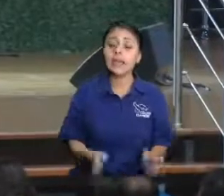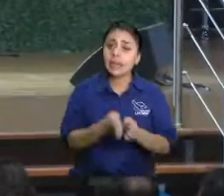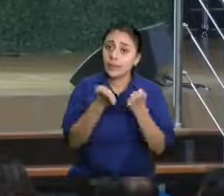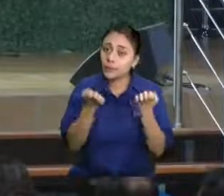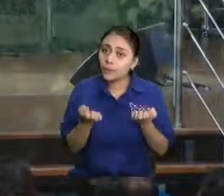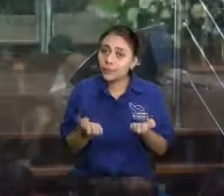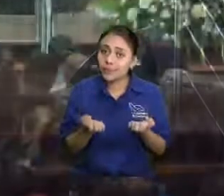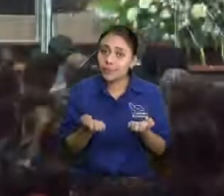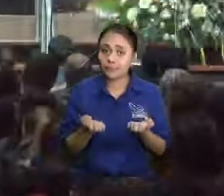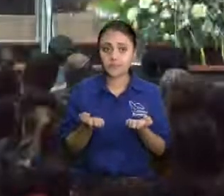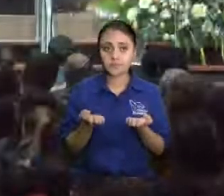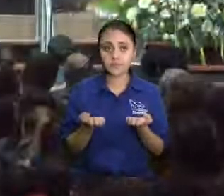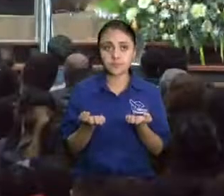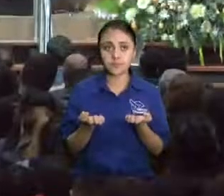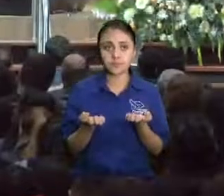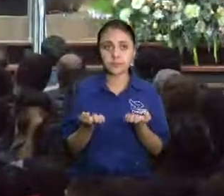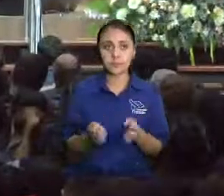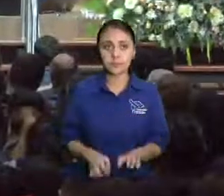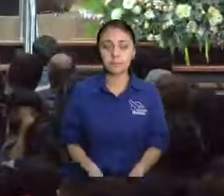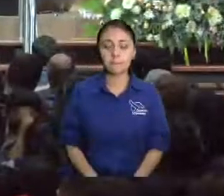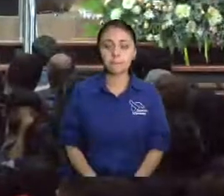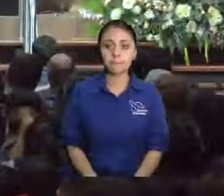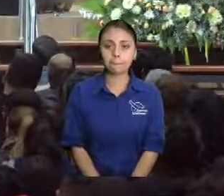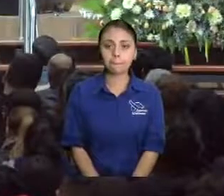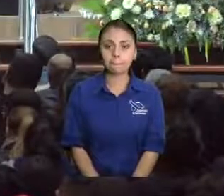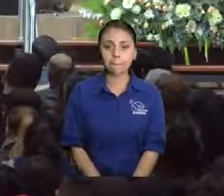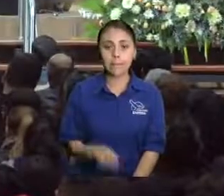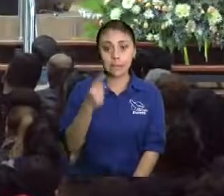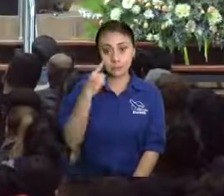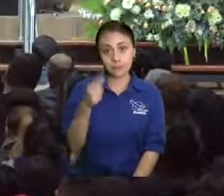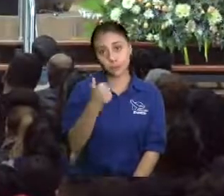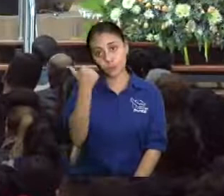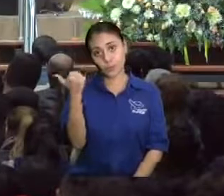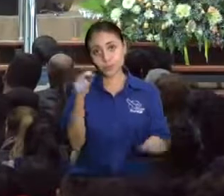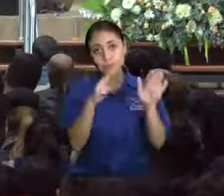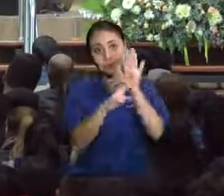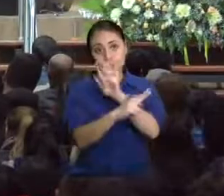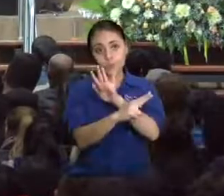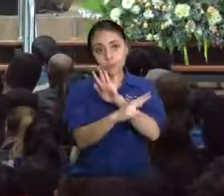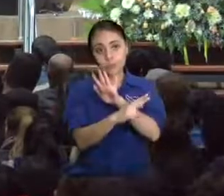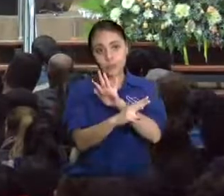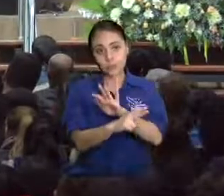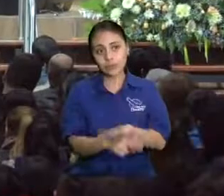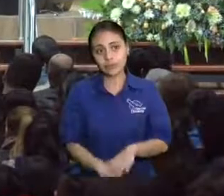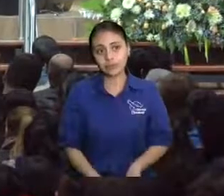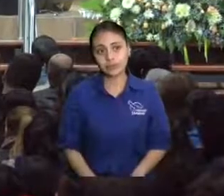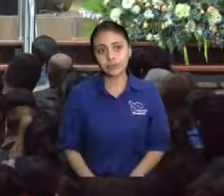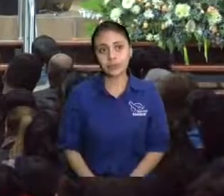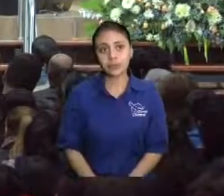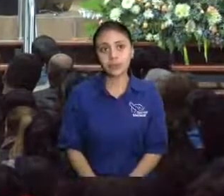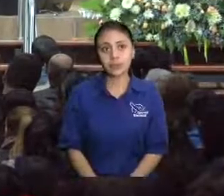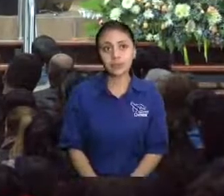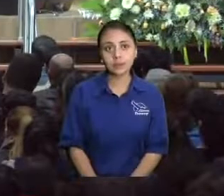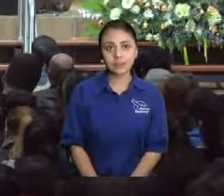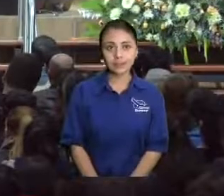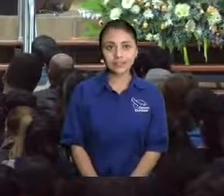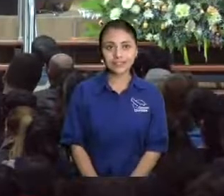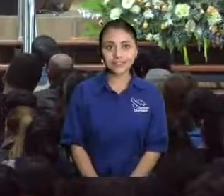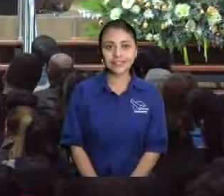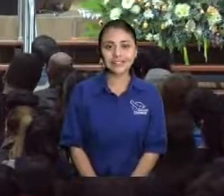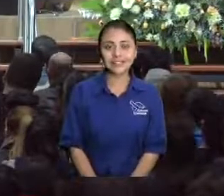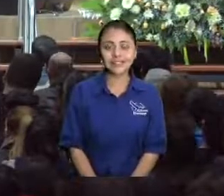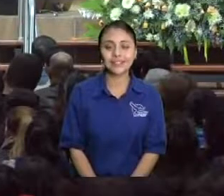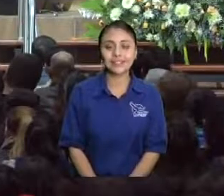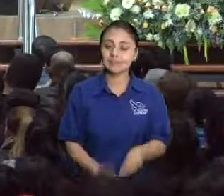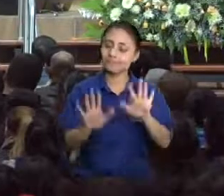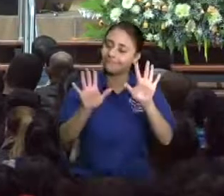Entonces, así rapidísimo, ¿verdad? Miremos otro. Ya voy a cambiar, no se preocupe. No se preocupe,